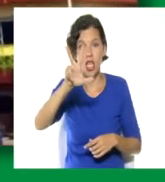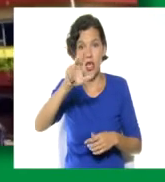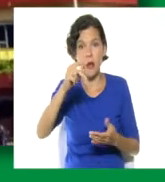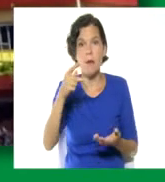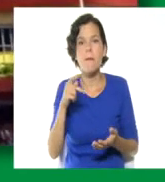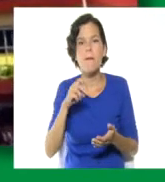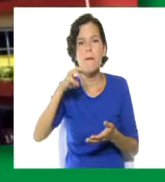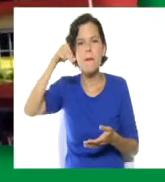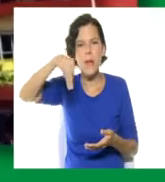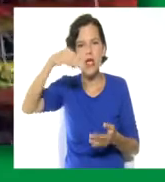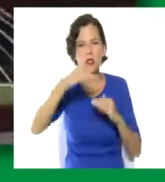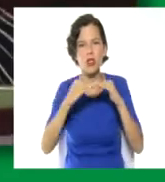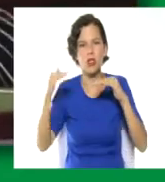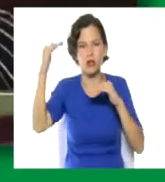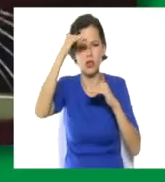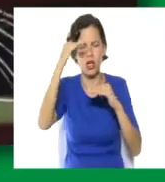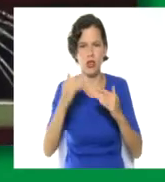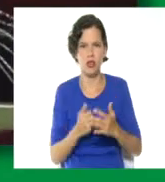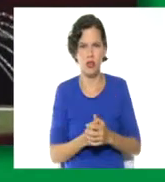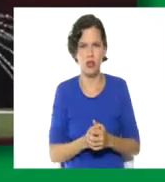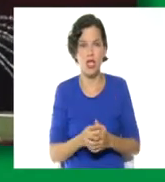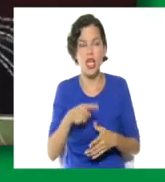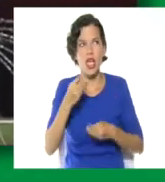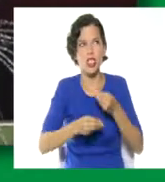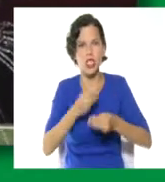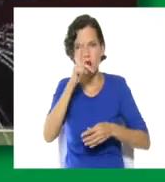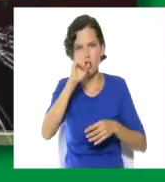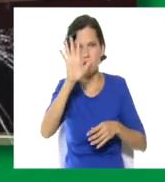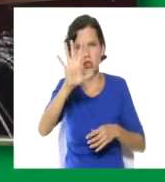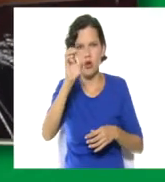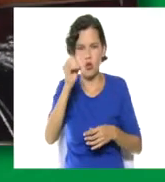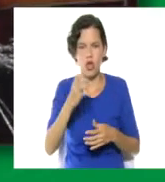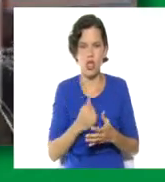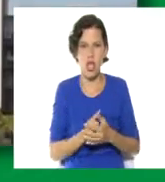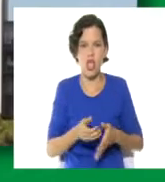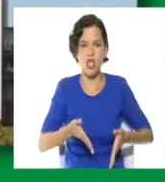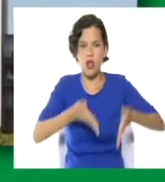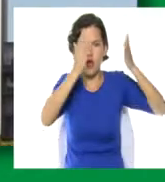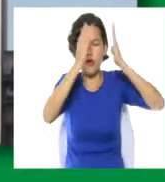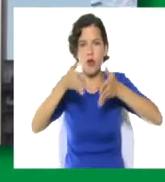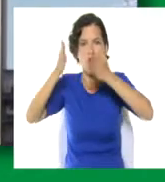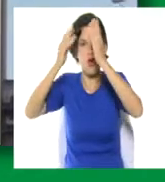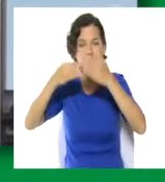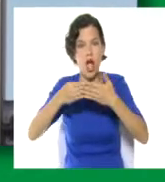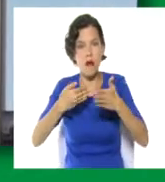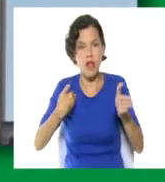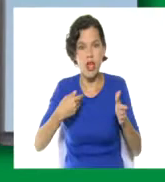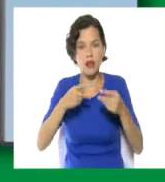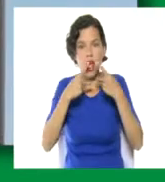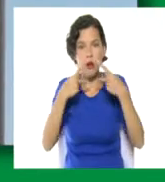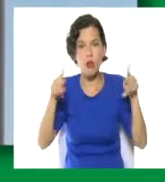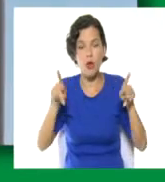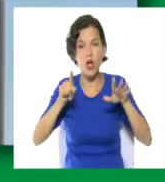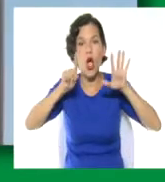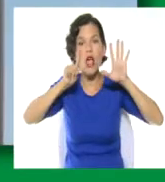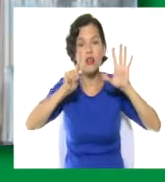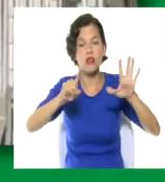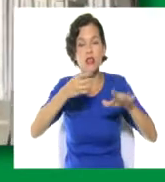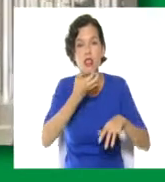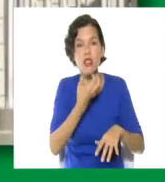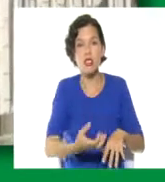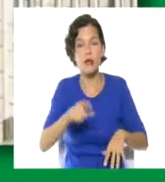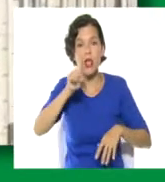el gobierno de Marcos Pérez Jiménez en los años 50. Estas torres fueron abiertas al público el 6